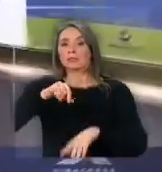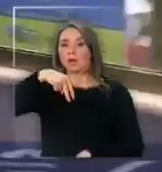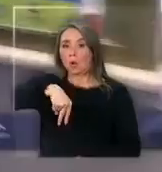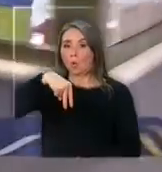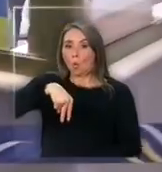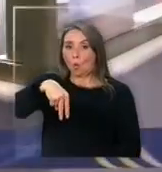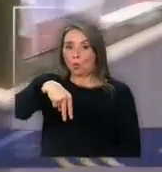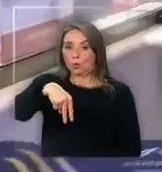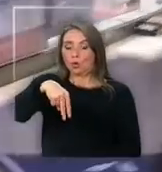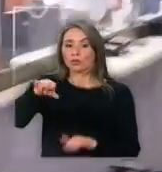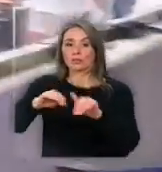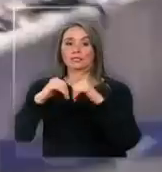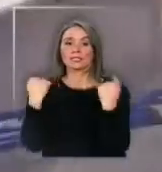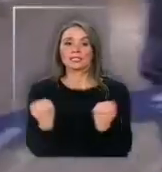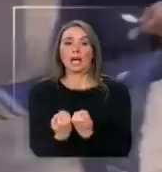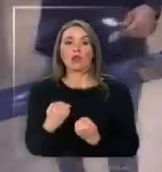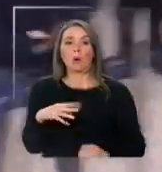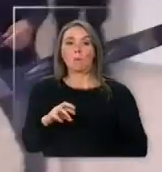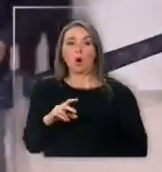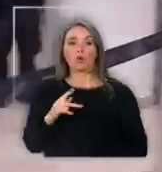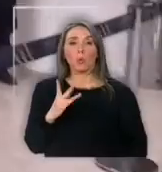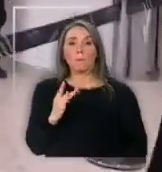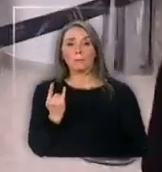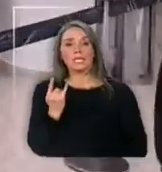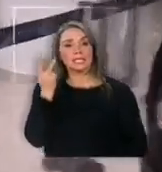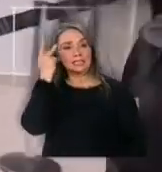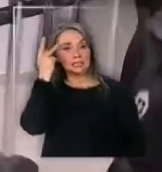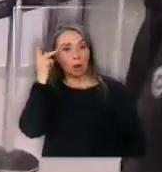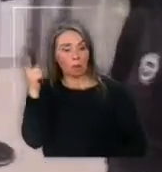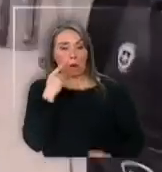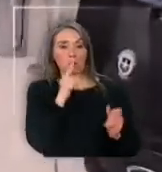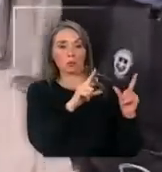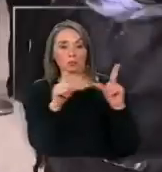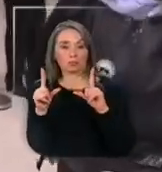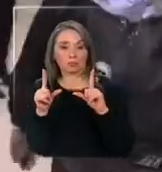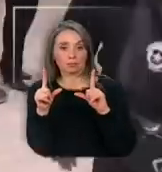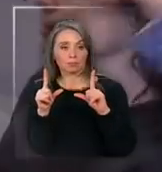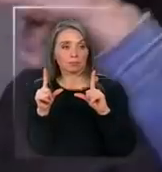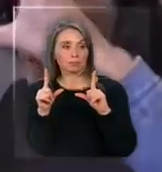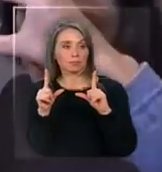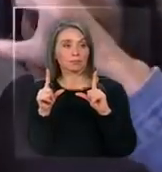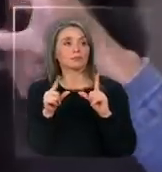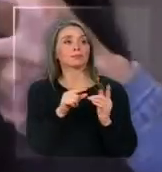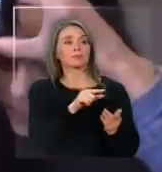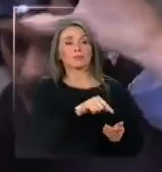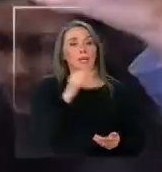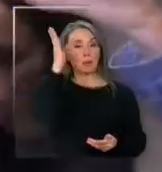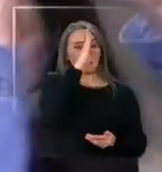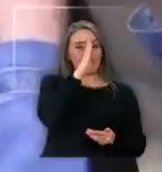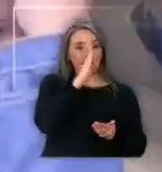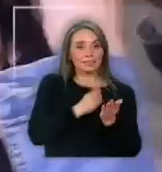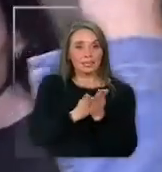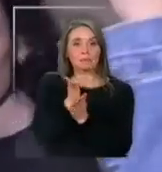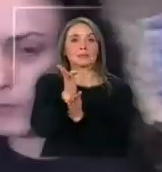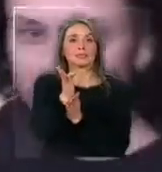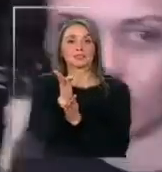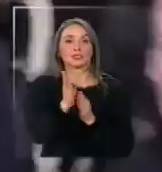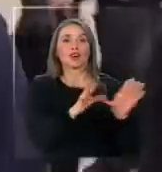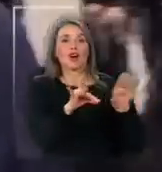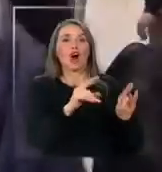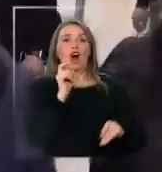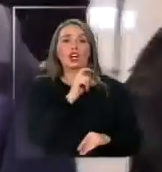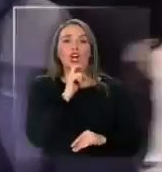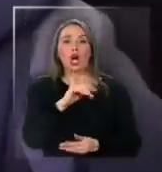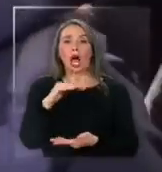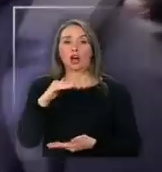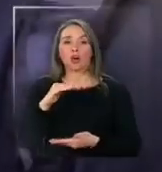junio en el estadio Morumbí de Sao Paulo. Así fue el inicio de la expedición en Brasil de La Roja para la